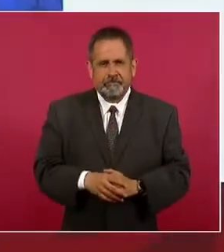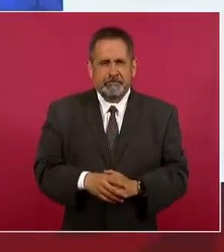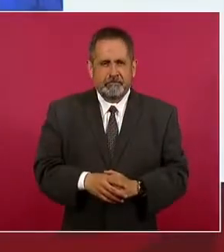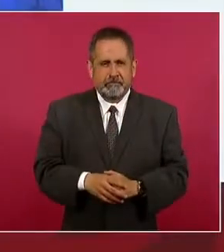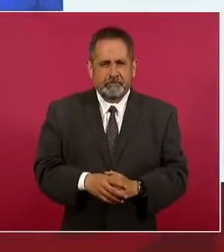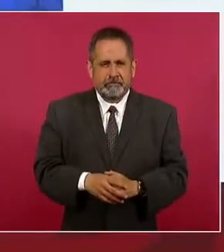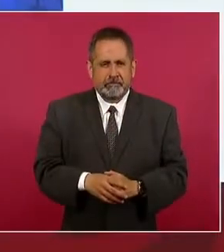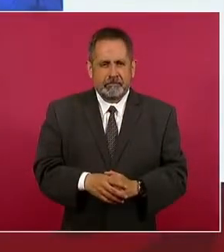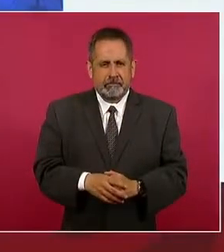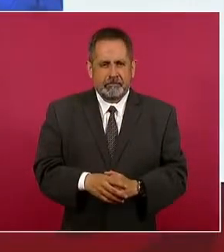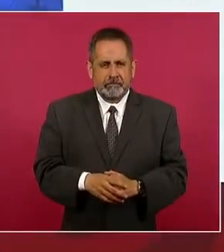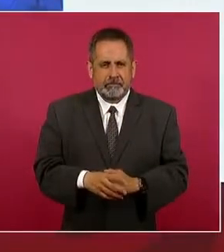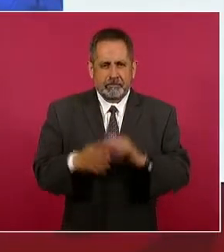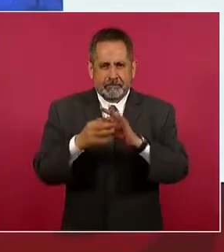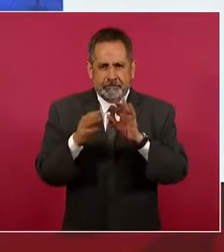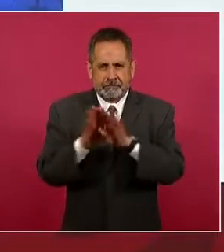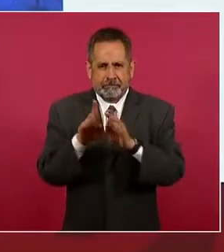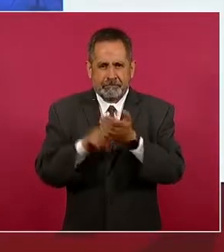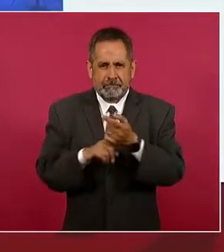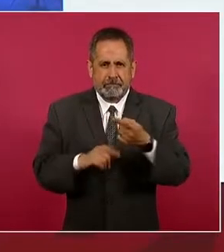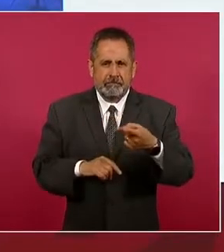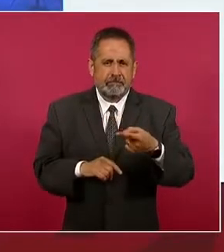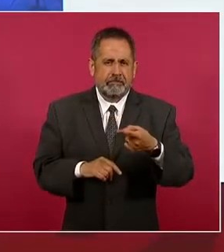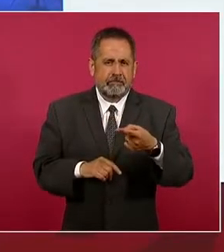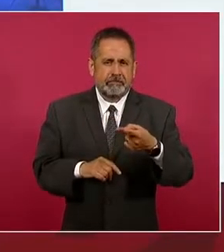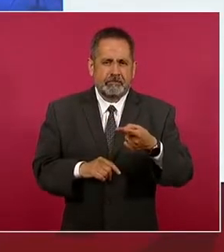es eso el tema.